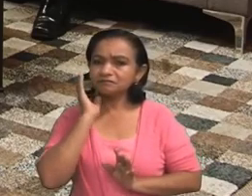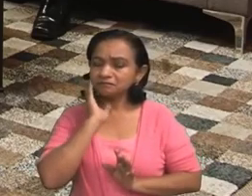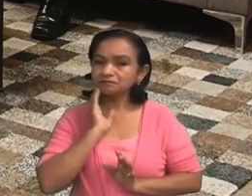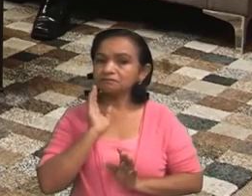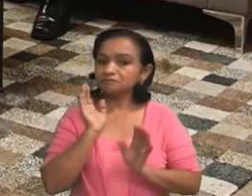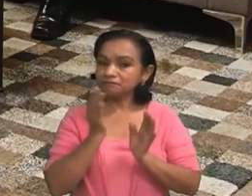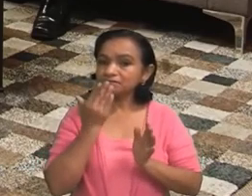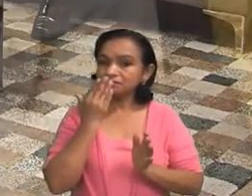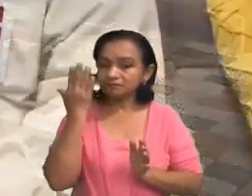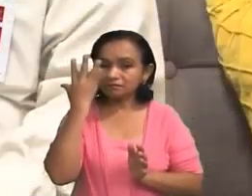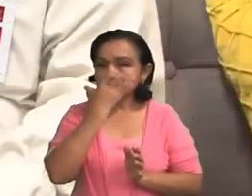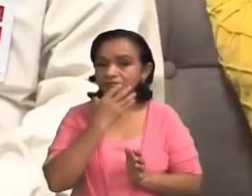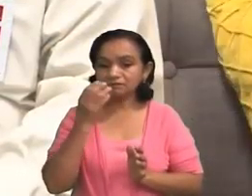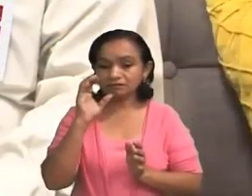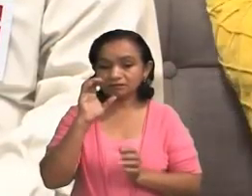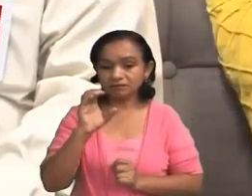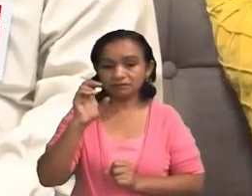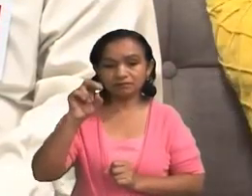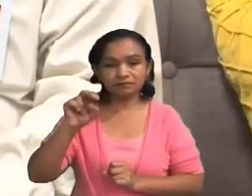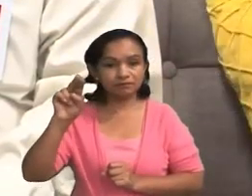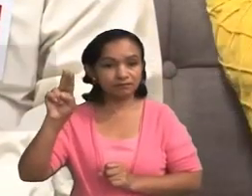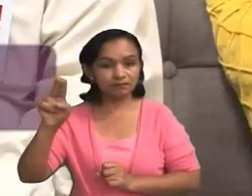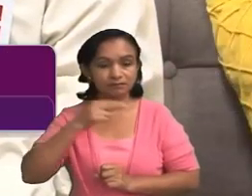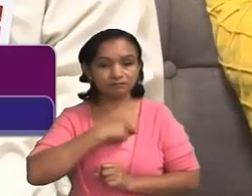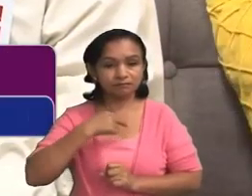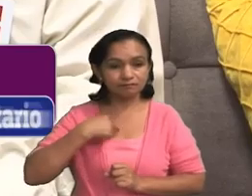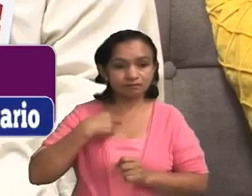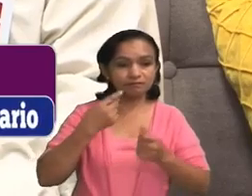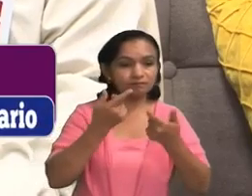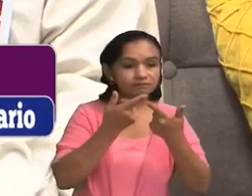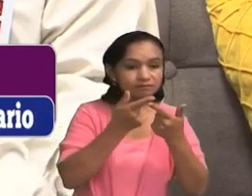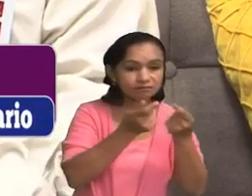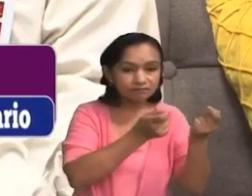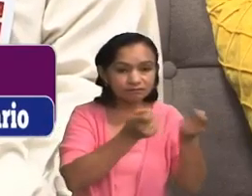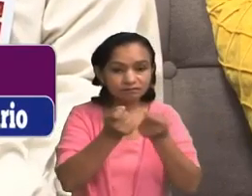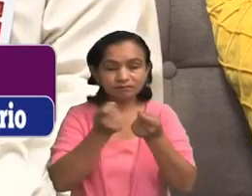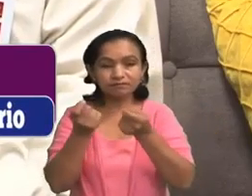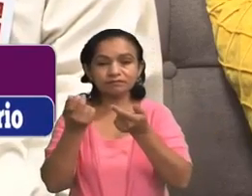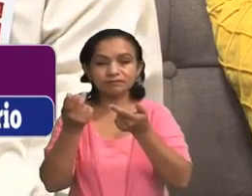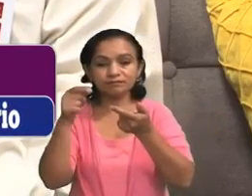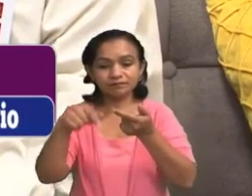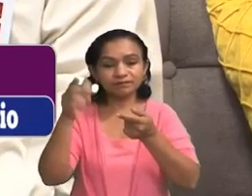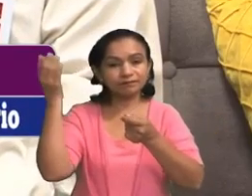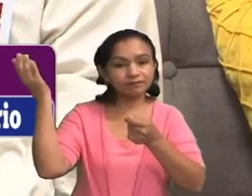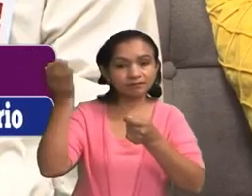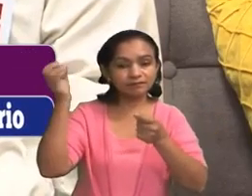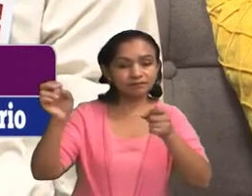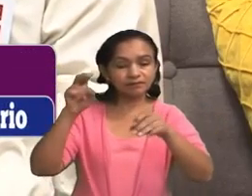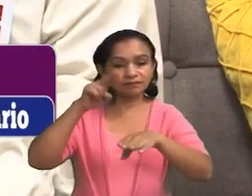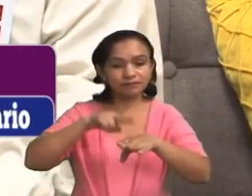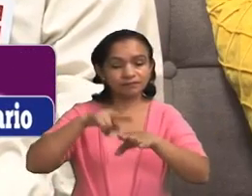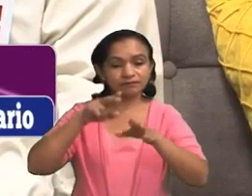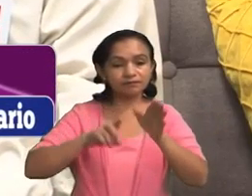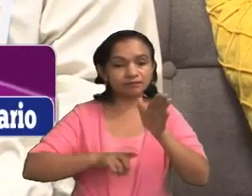Sí. A nivel del CNU, la organización de este Congreso Nacional de Desarrollo Rural.